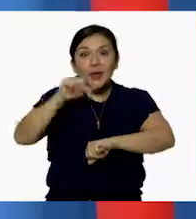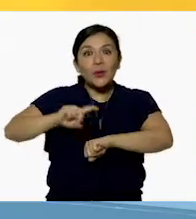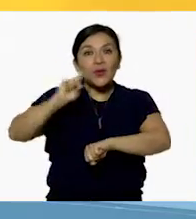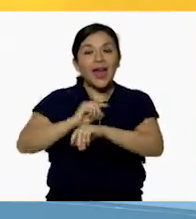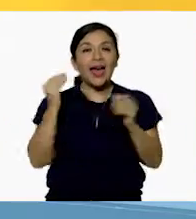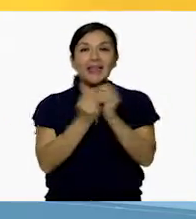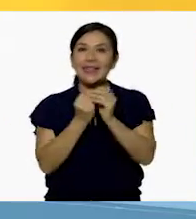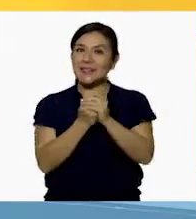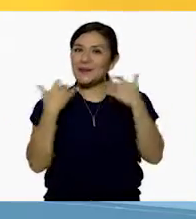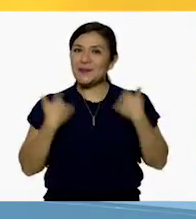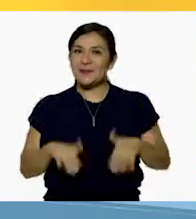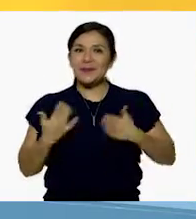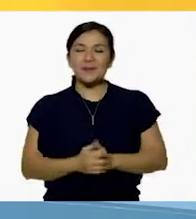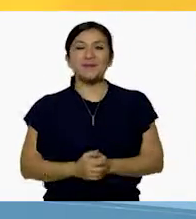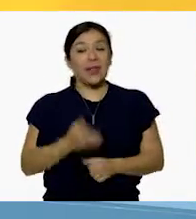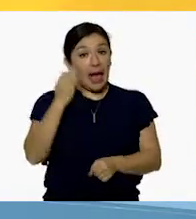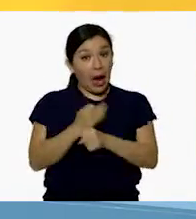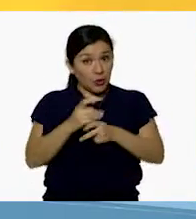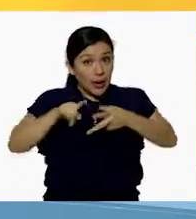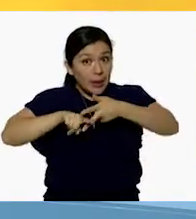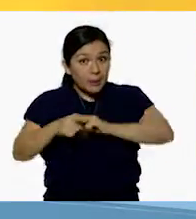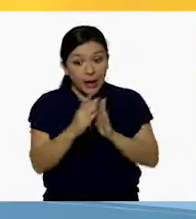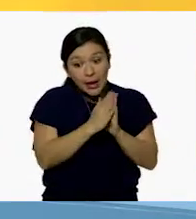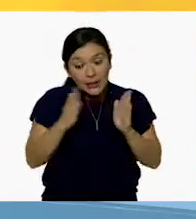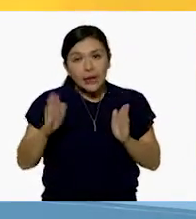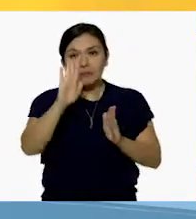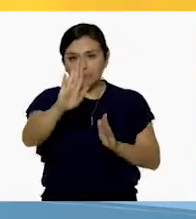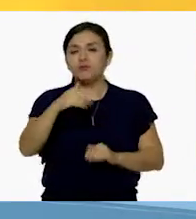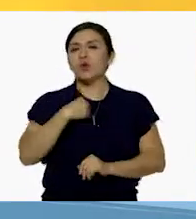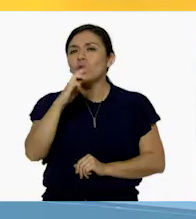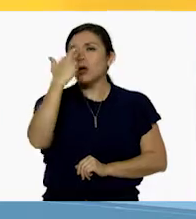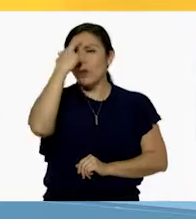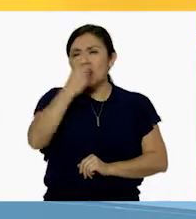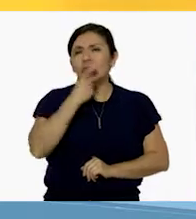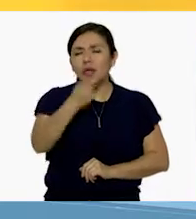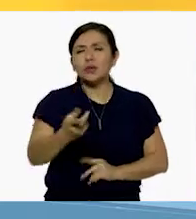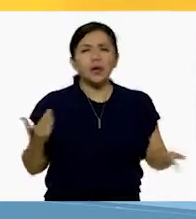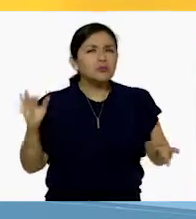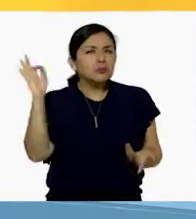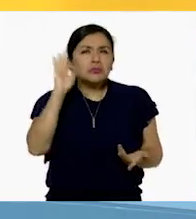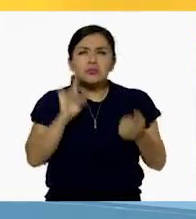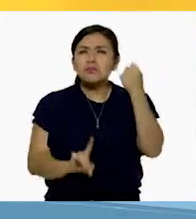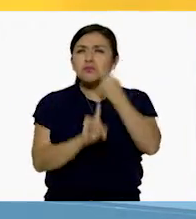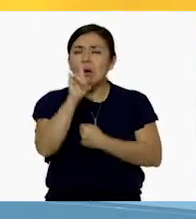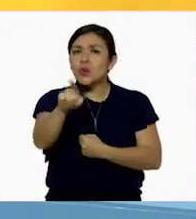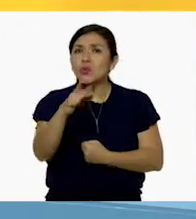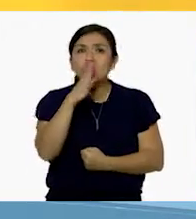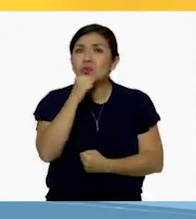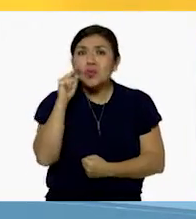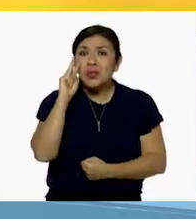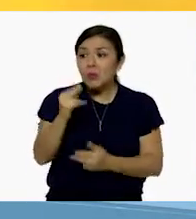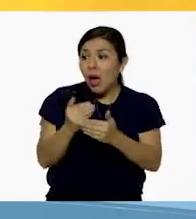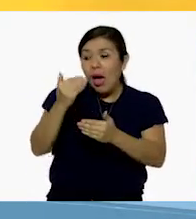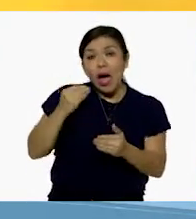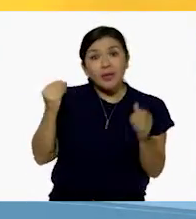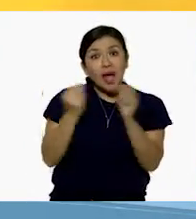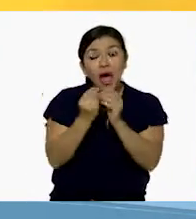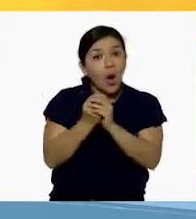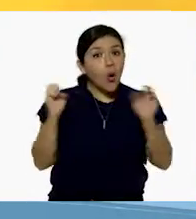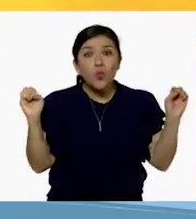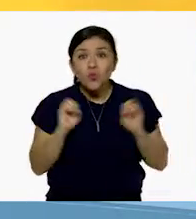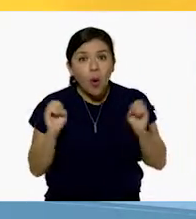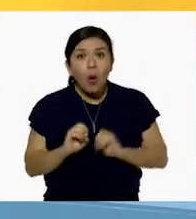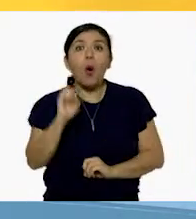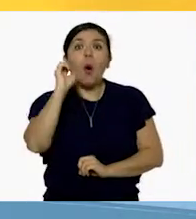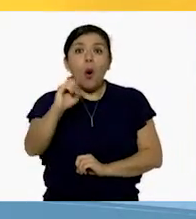Gaby. Antes de iniciar propiamente, les recuerdo que si por algún motivo no pudieron acompañarnos en la sesión anterior